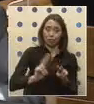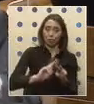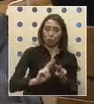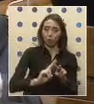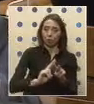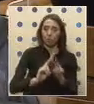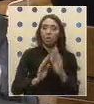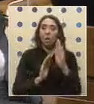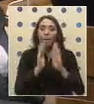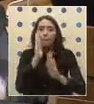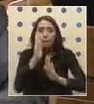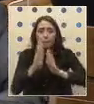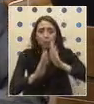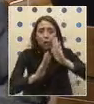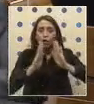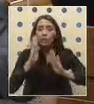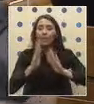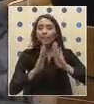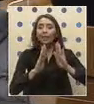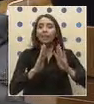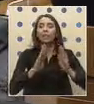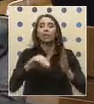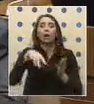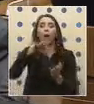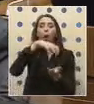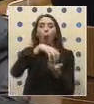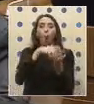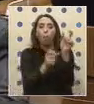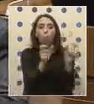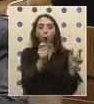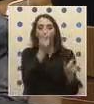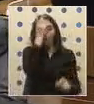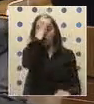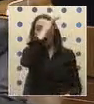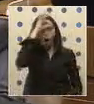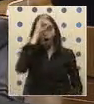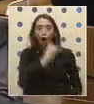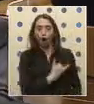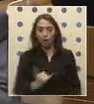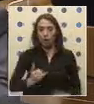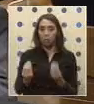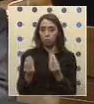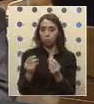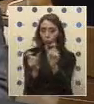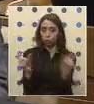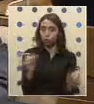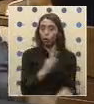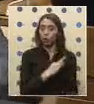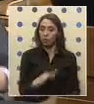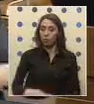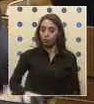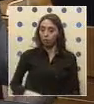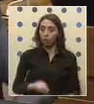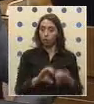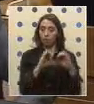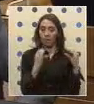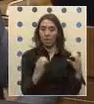para proteger en cierta manera a los pueblos originarios, de los cuales muchos diputados de este